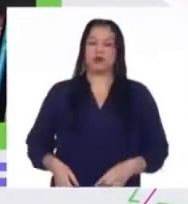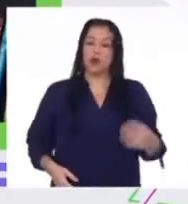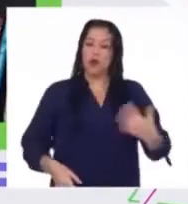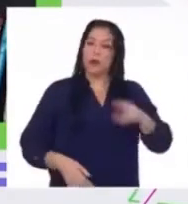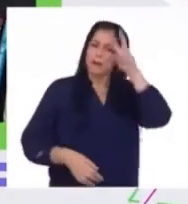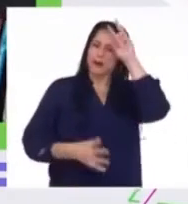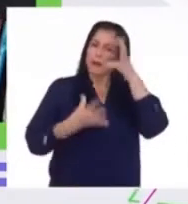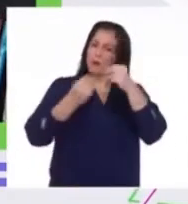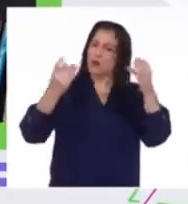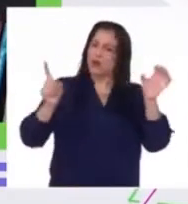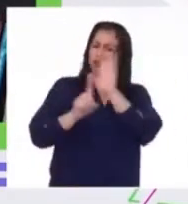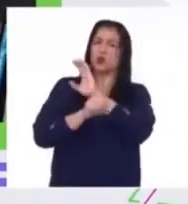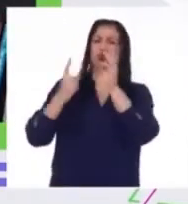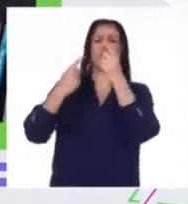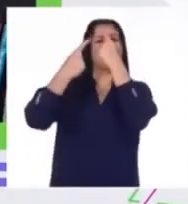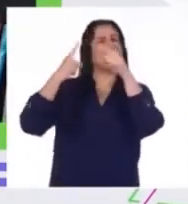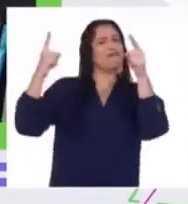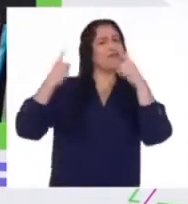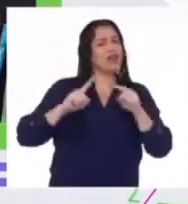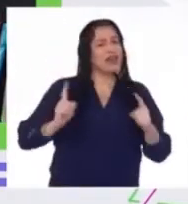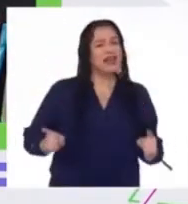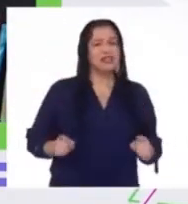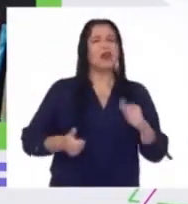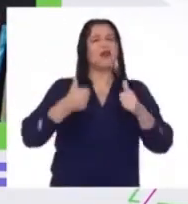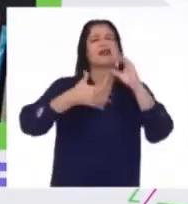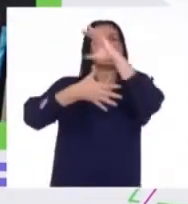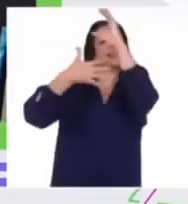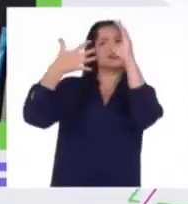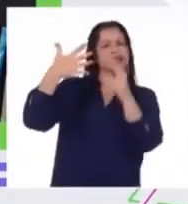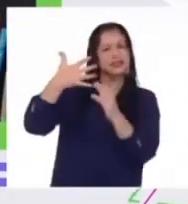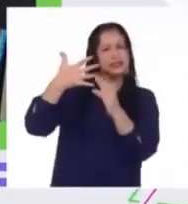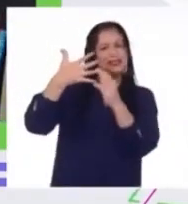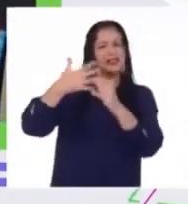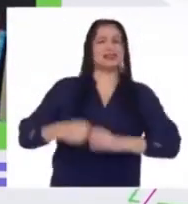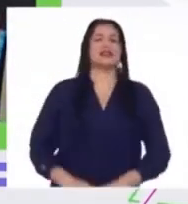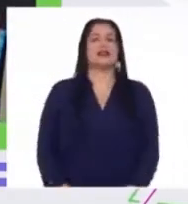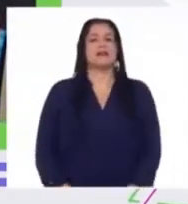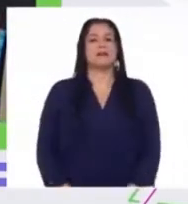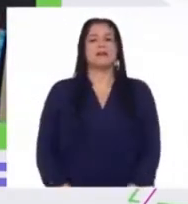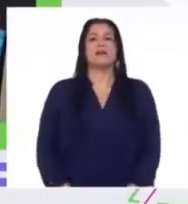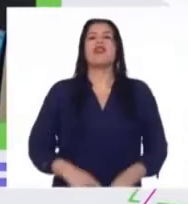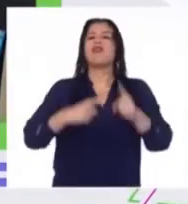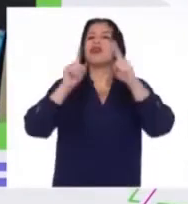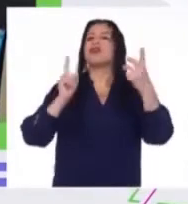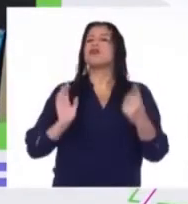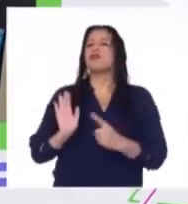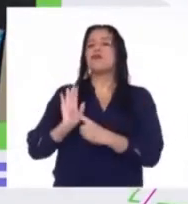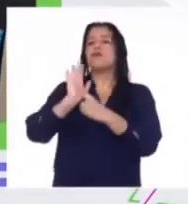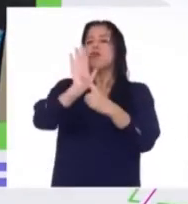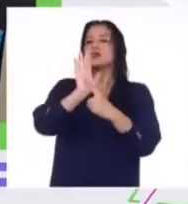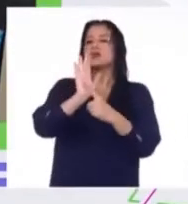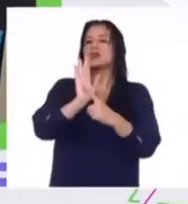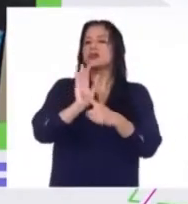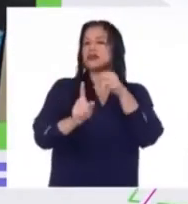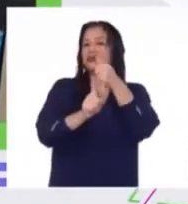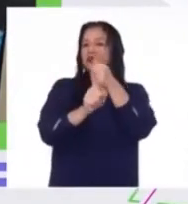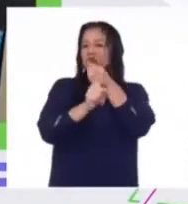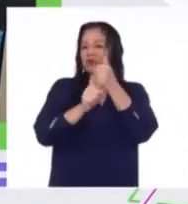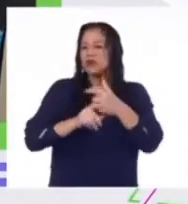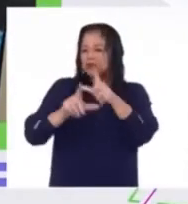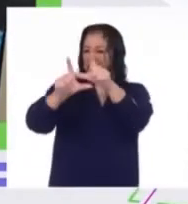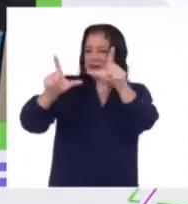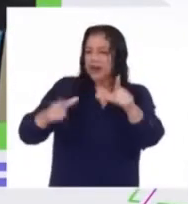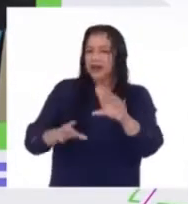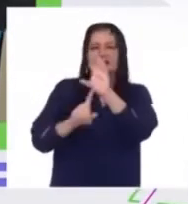¿Qué caracteriza esta diversidad? Las diversas manifestaciones de su patrimonio